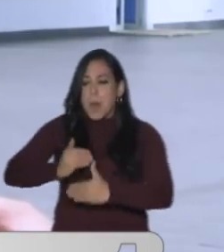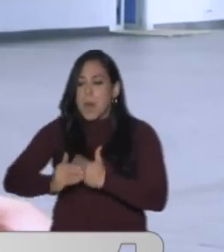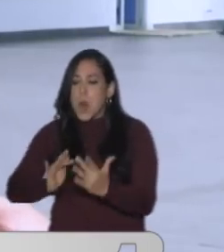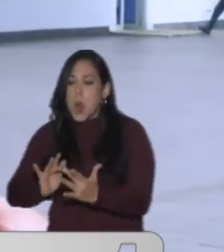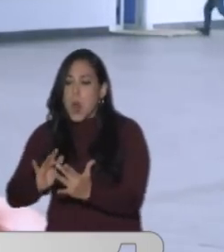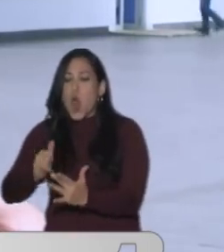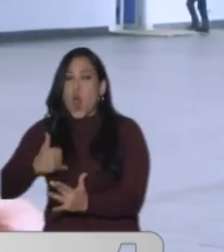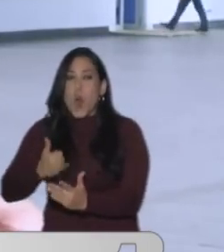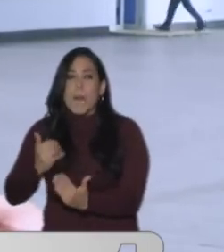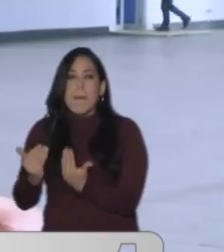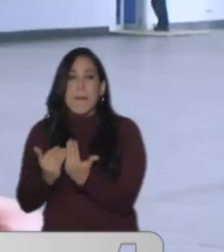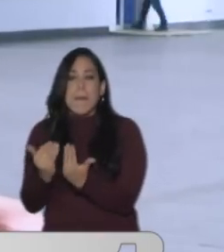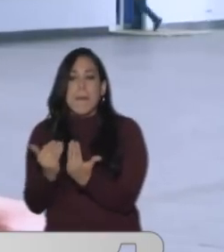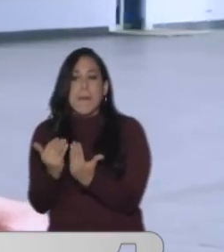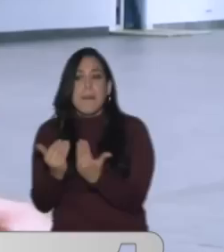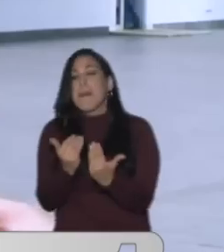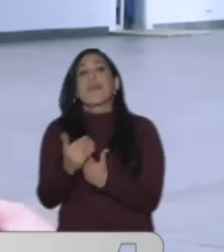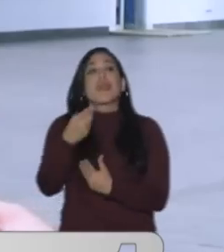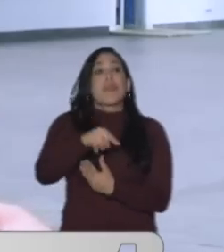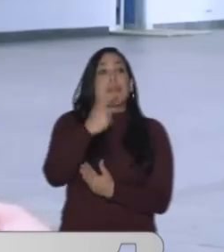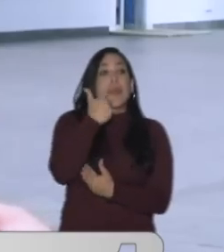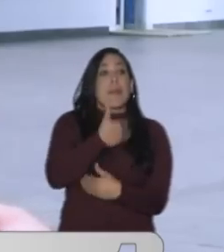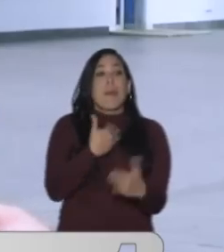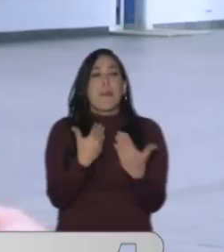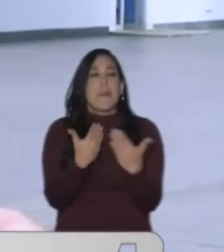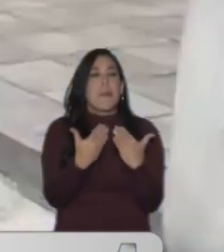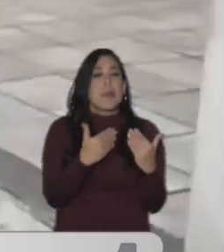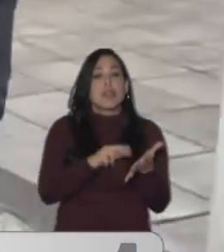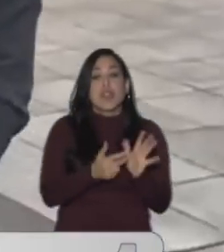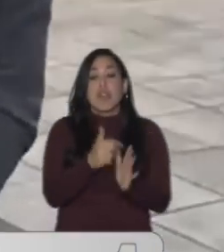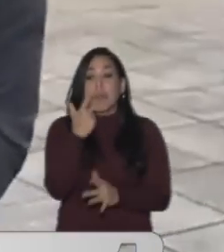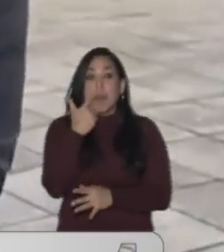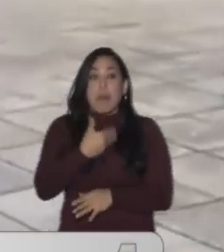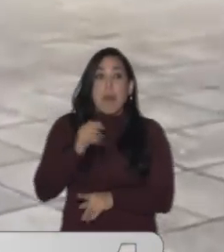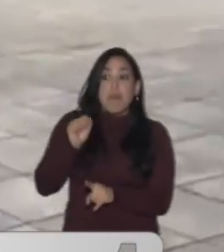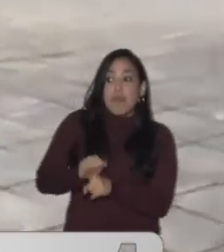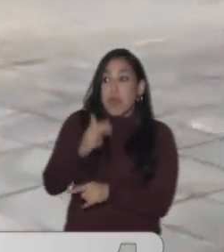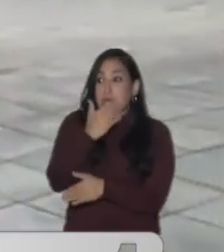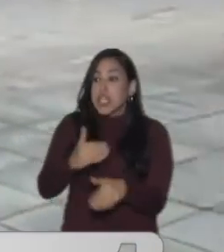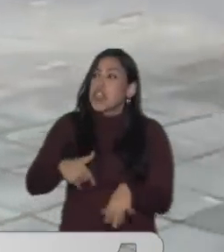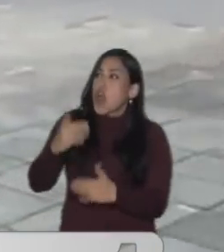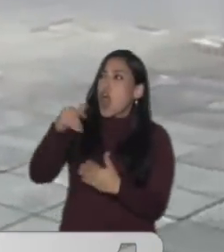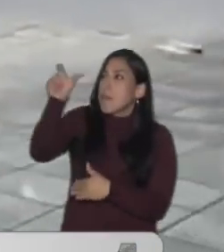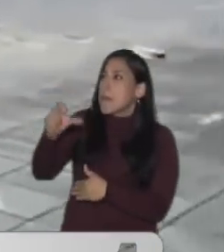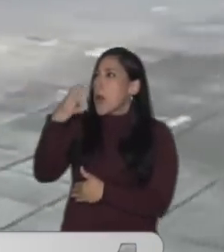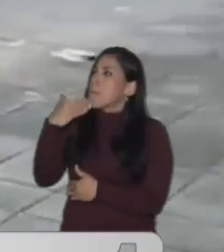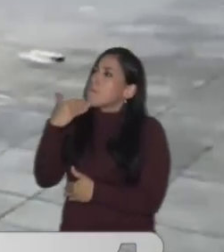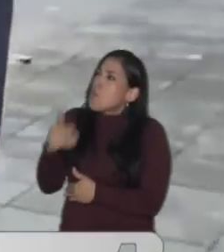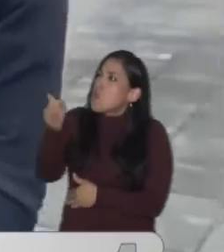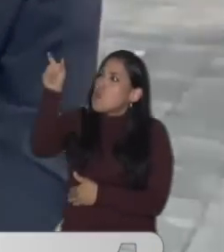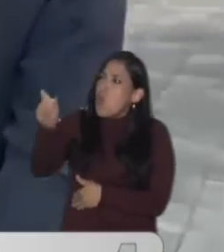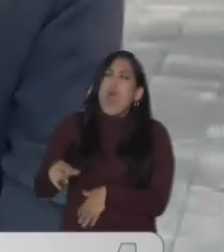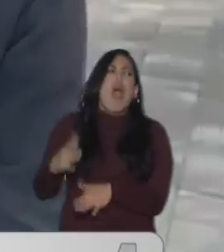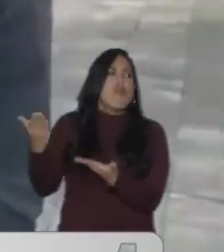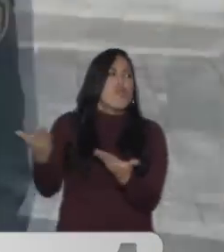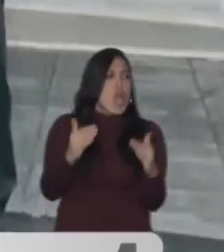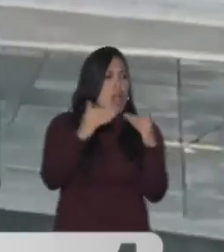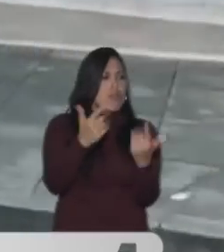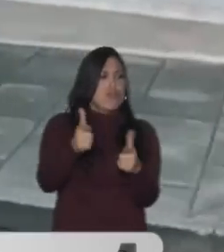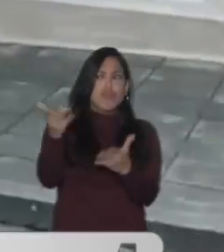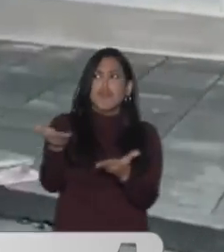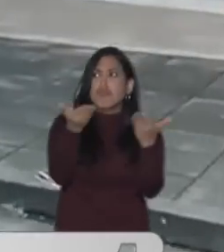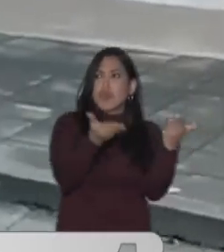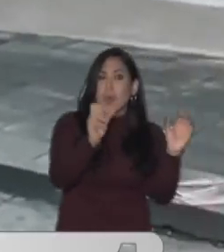los adolescentes, se gana la confianza también de los padres. ¿Para qué? Para que los papás de nuestros niños no sospechen, tengan entrada libre a la